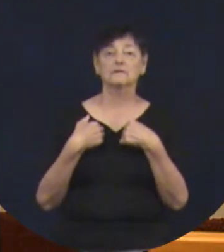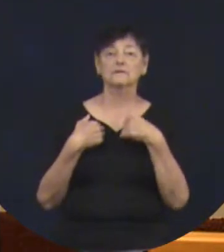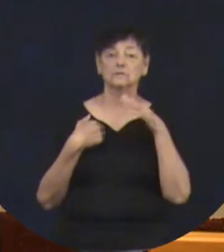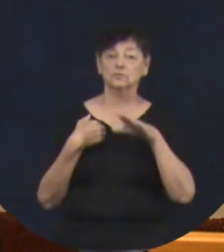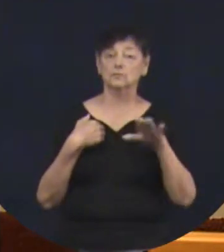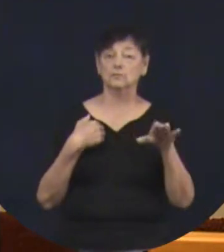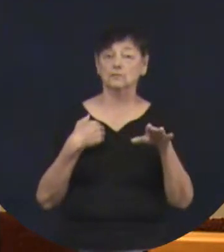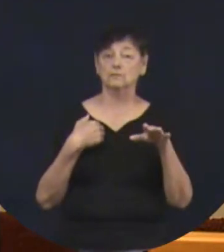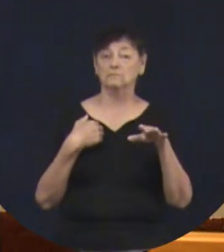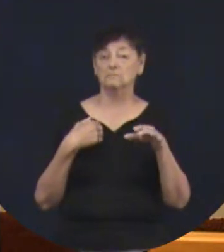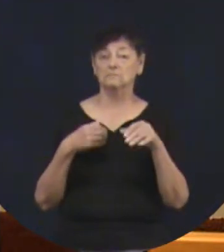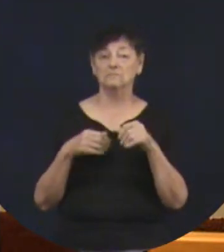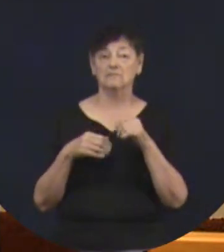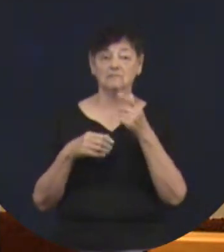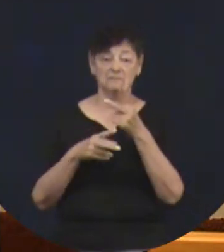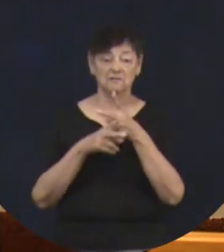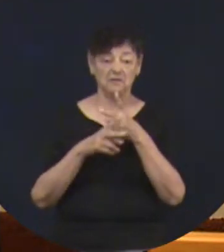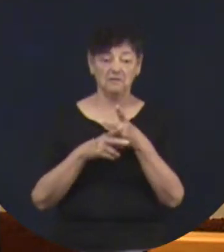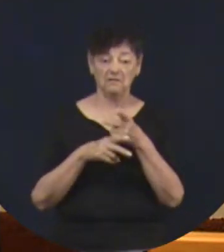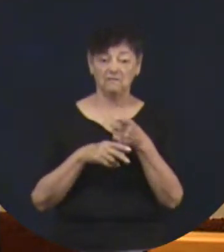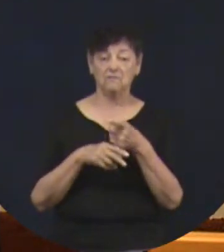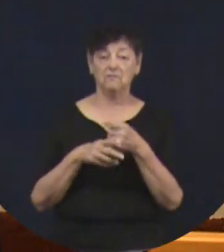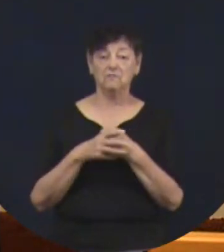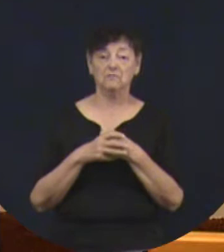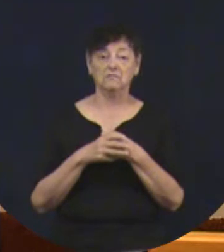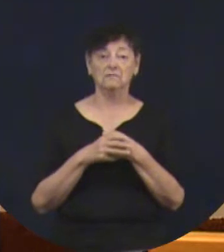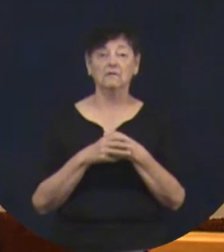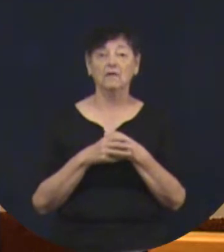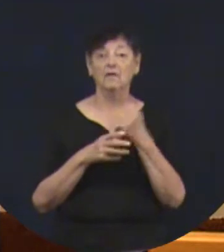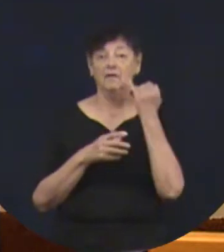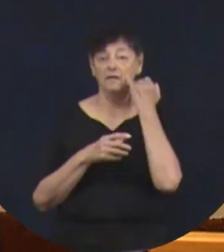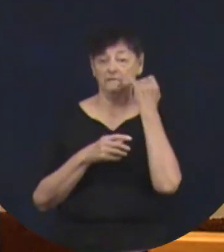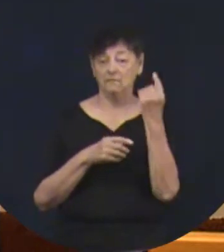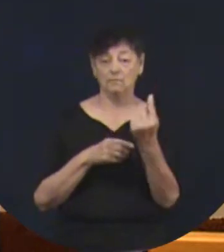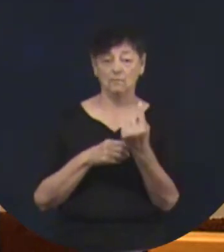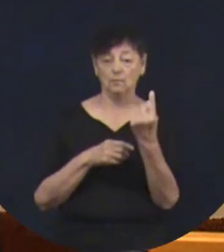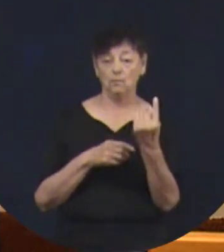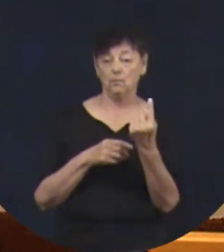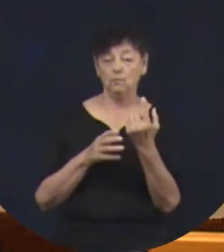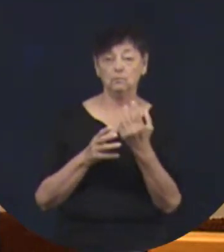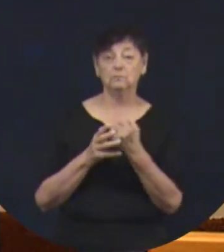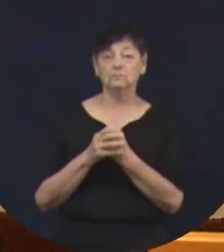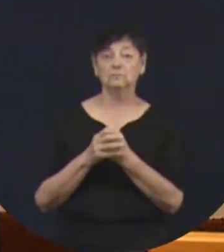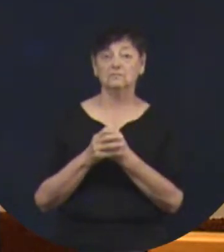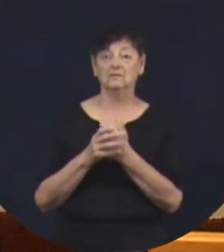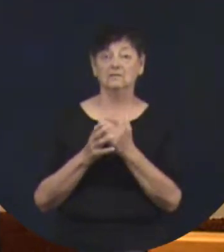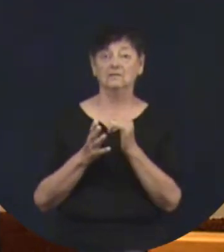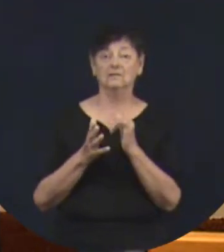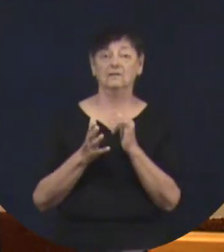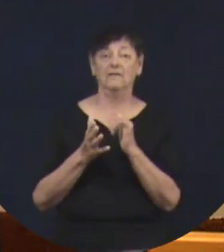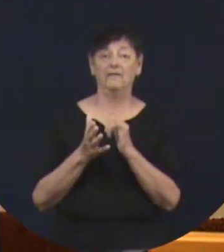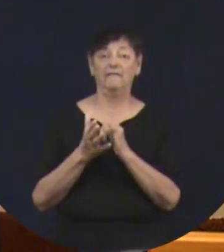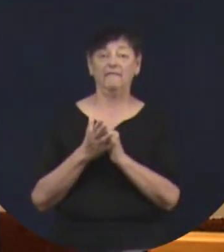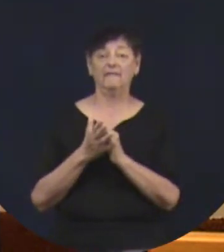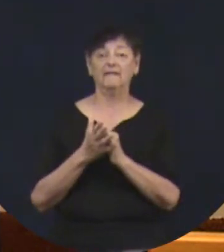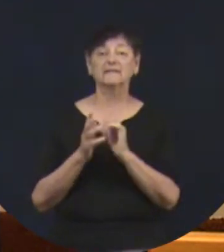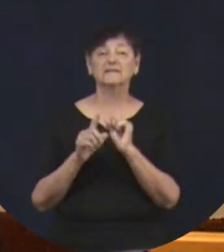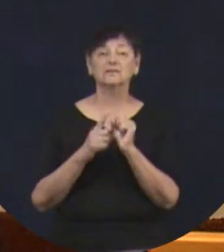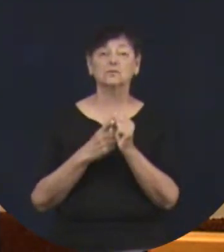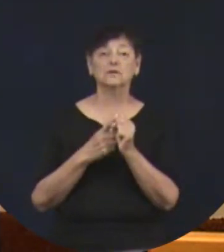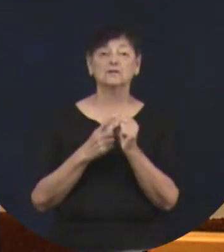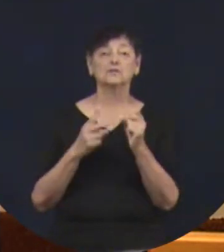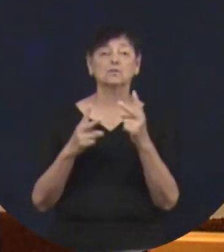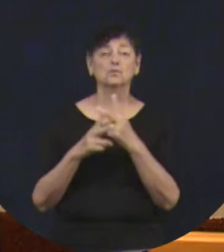hijos o hijas para cuidarla. Si estaban solas, era una situación